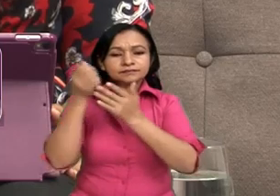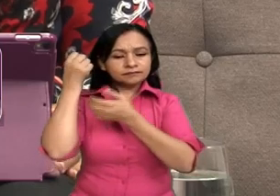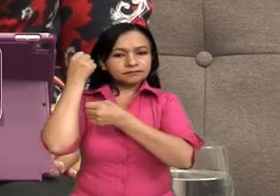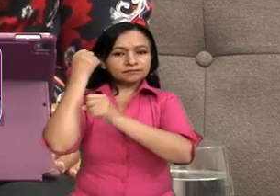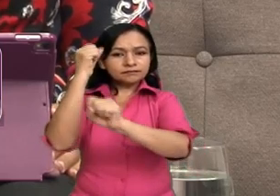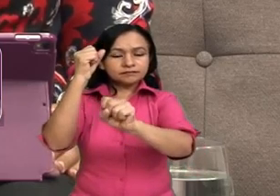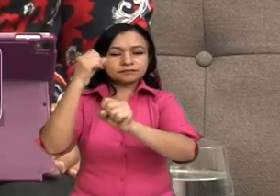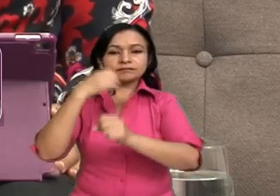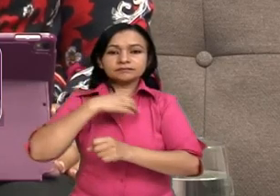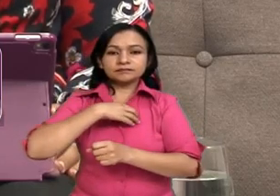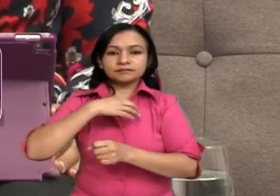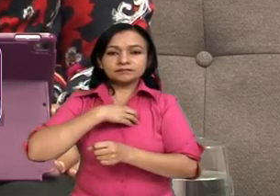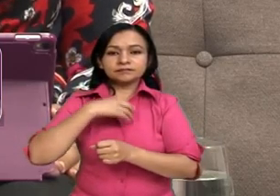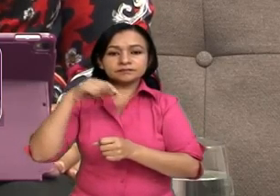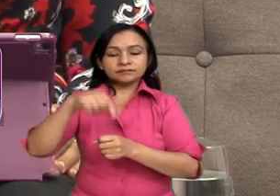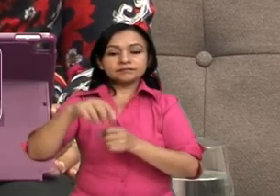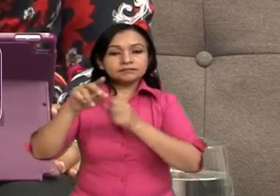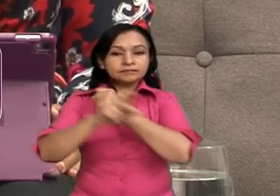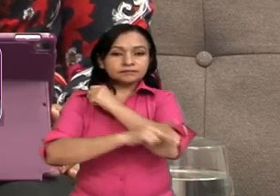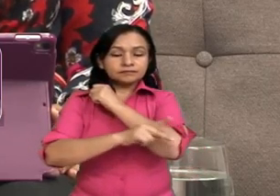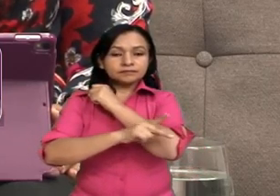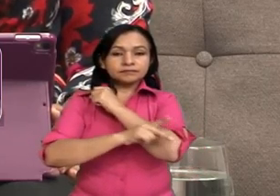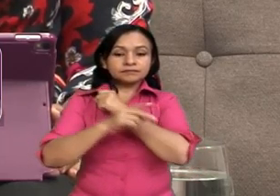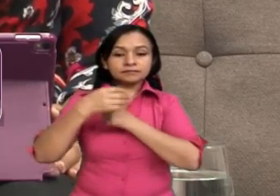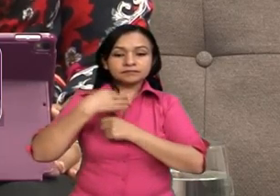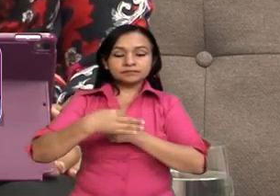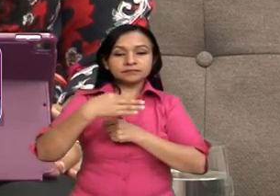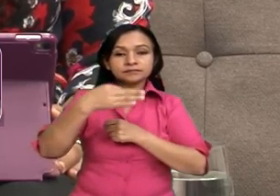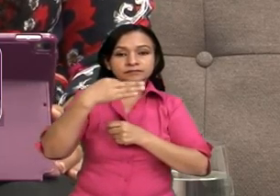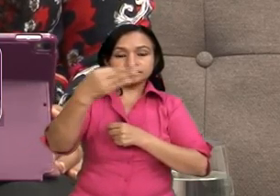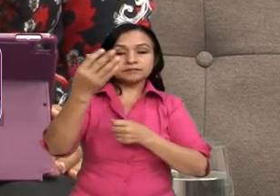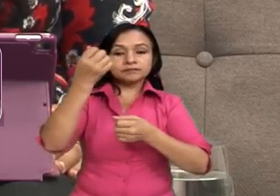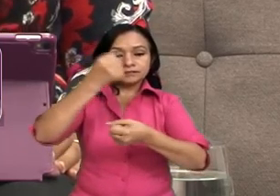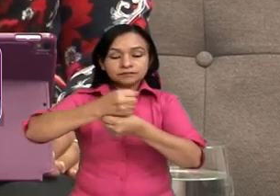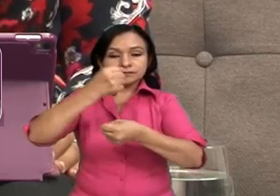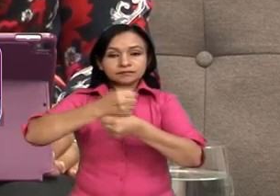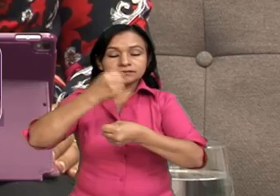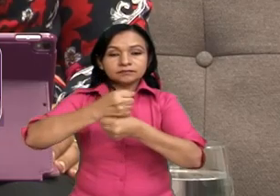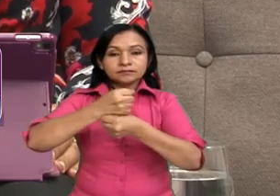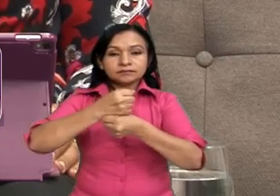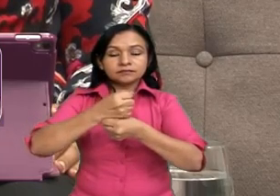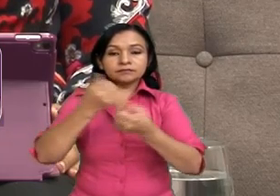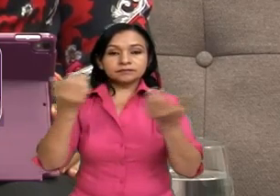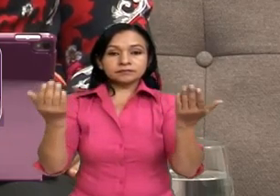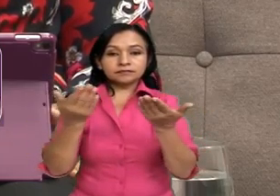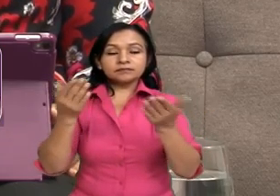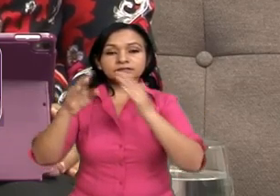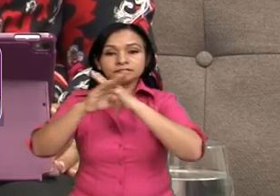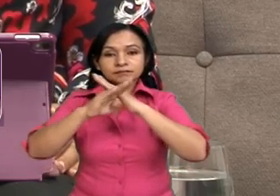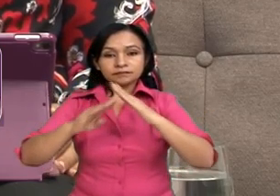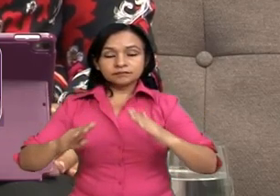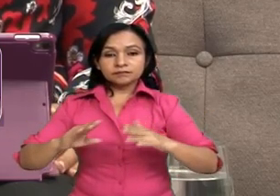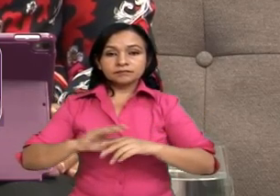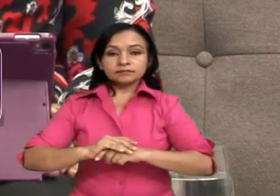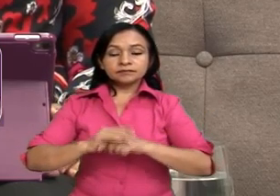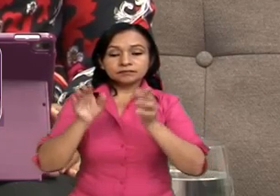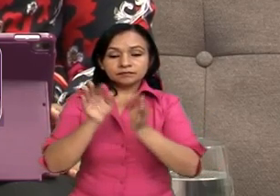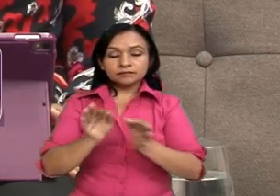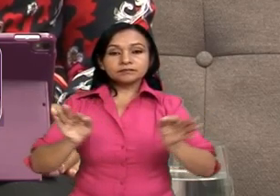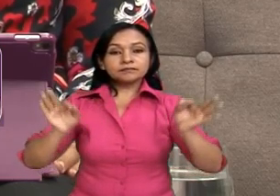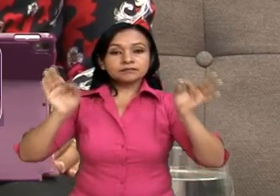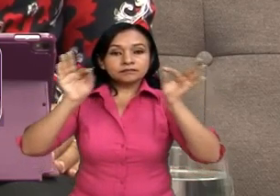de dirigir este país hacia esa ruta de trabajo, de prosperidad, de paz. Entonces, es